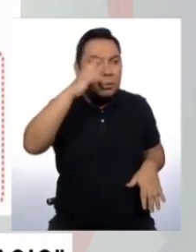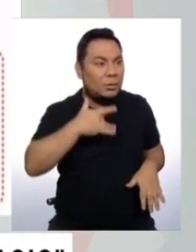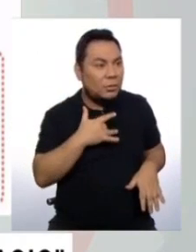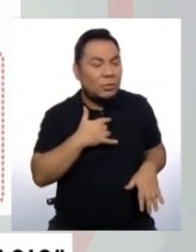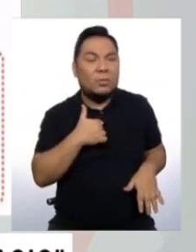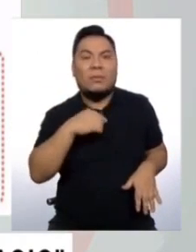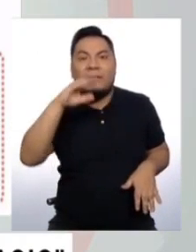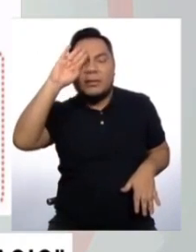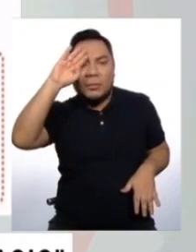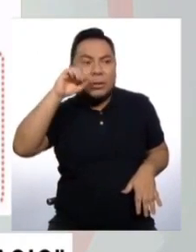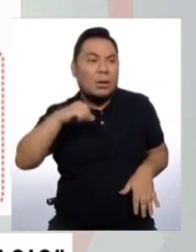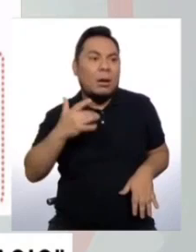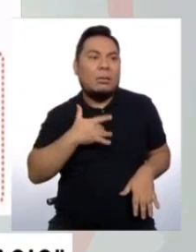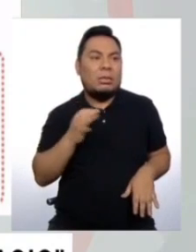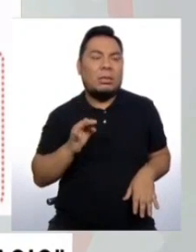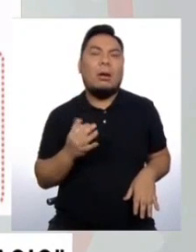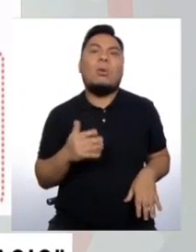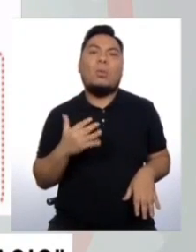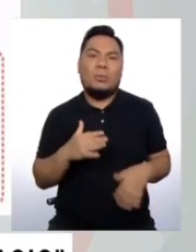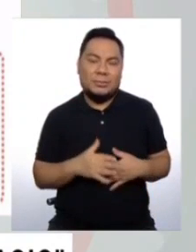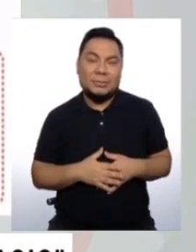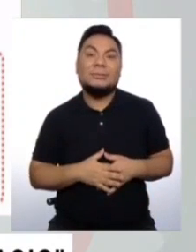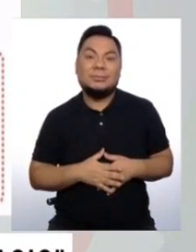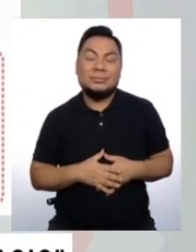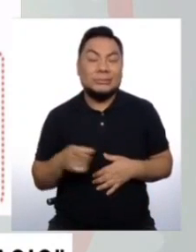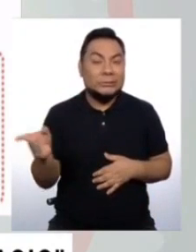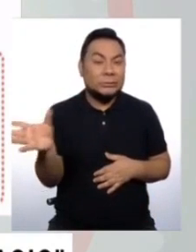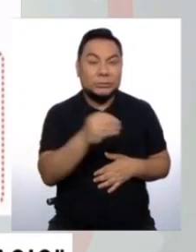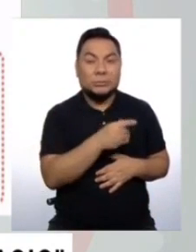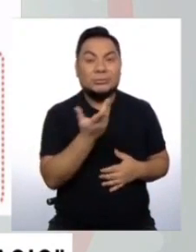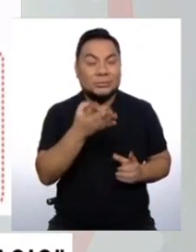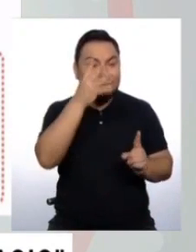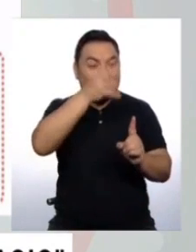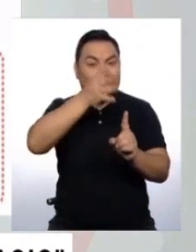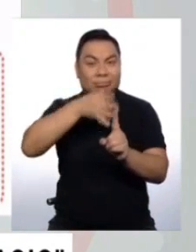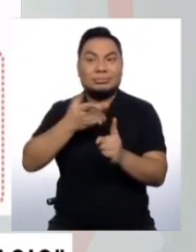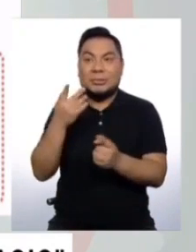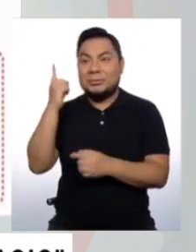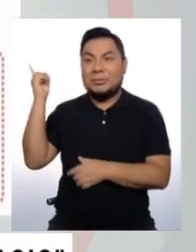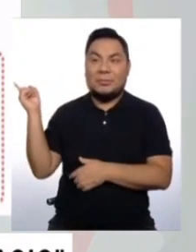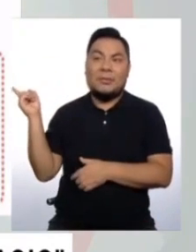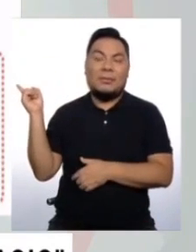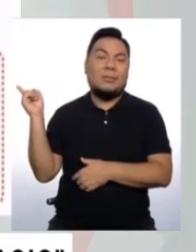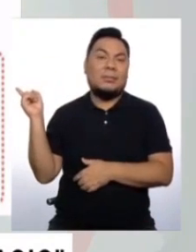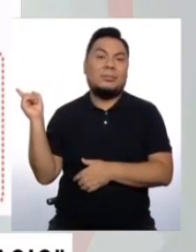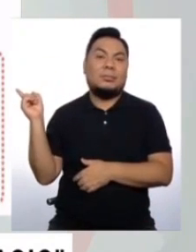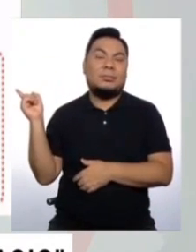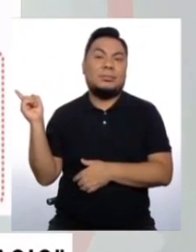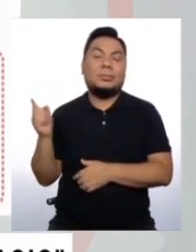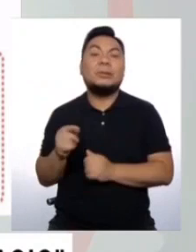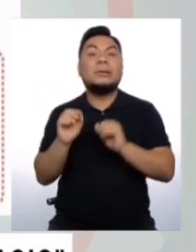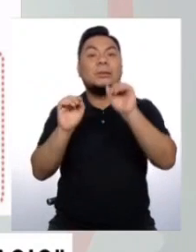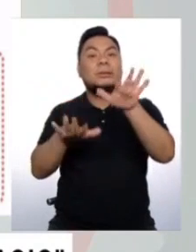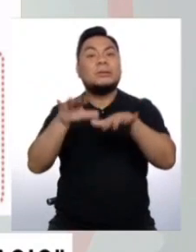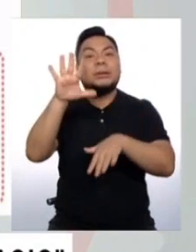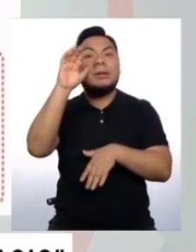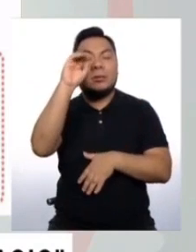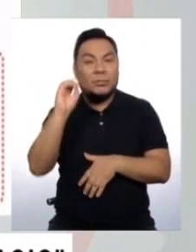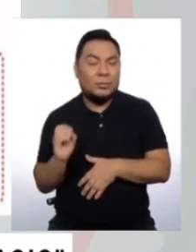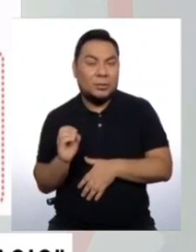del Metropolitano, una al inicio y otra al final, como quiera verse. Una